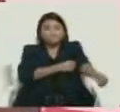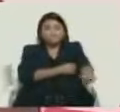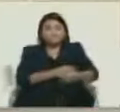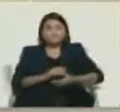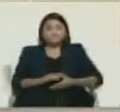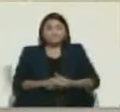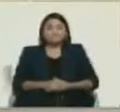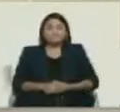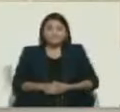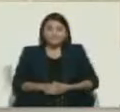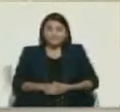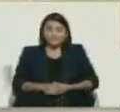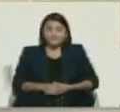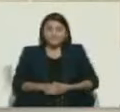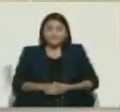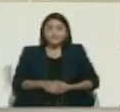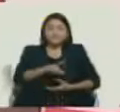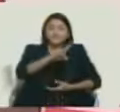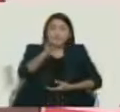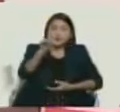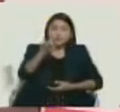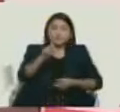decepción. 21,